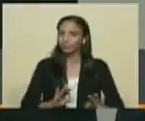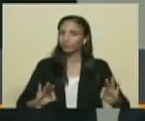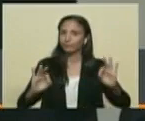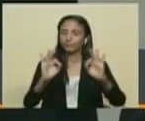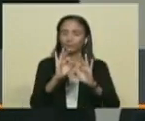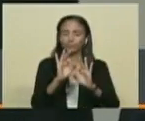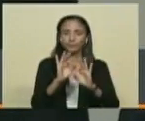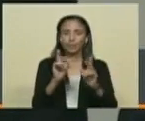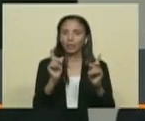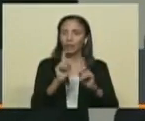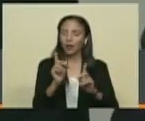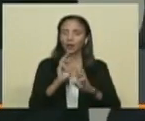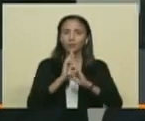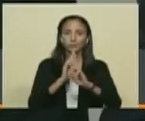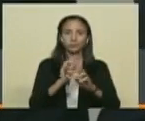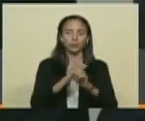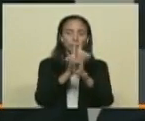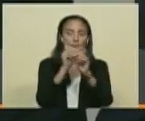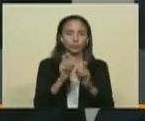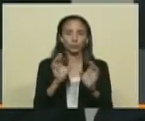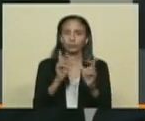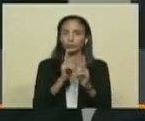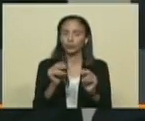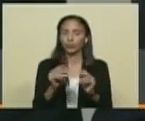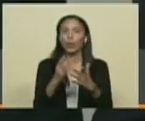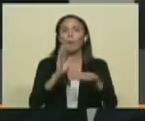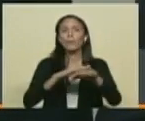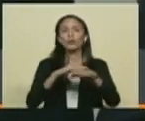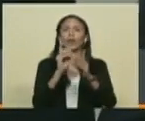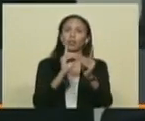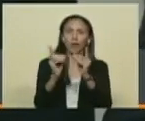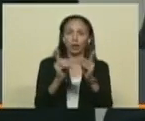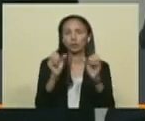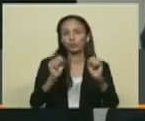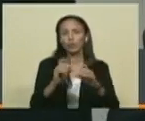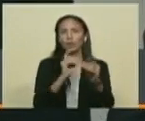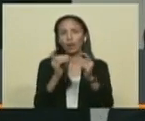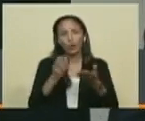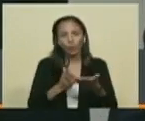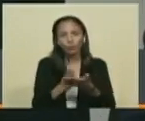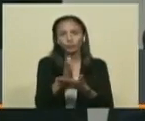aras de proteger el diálogo.